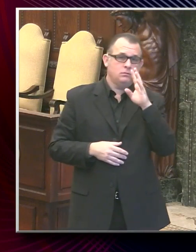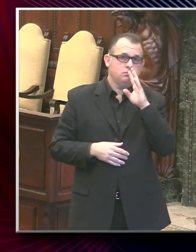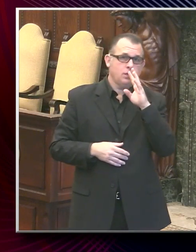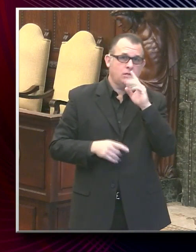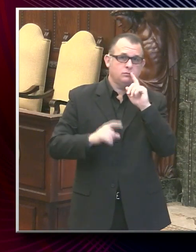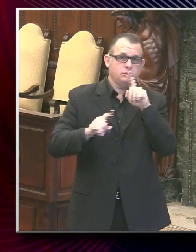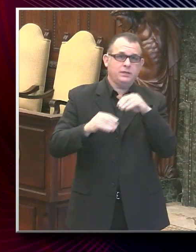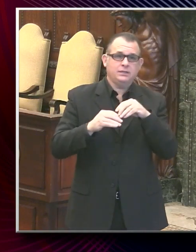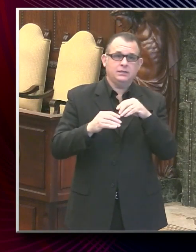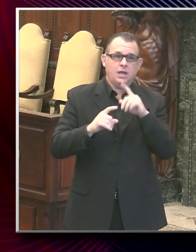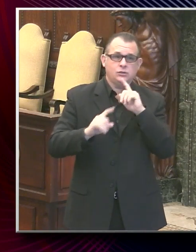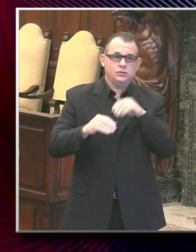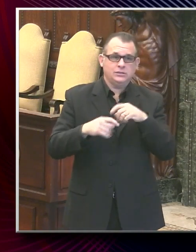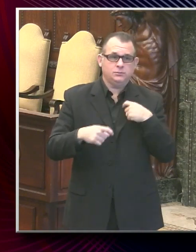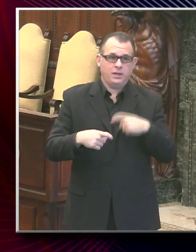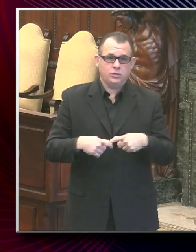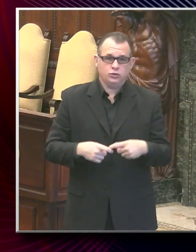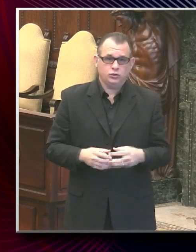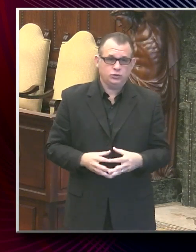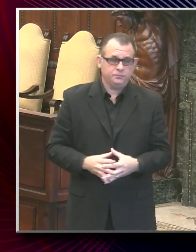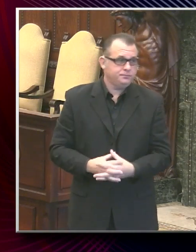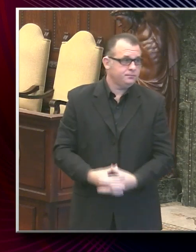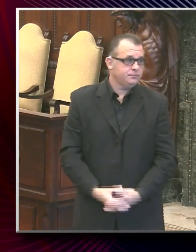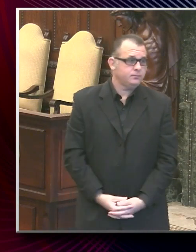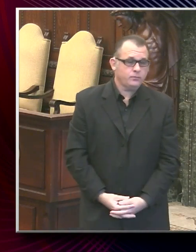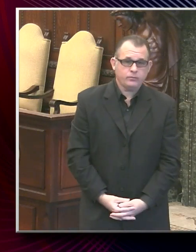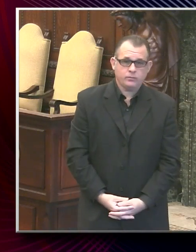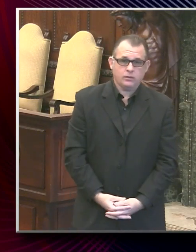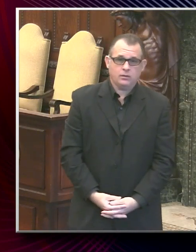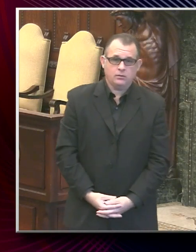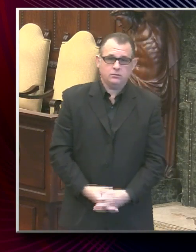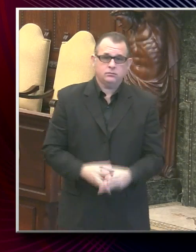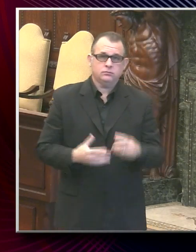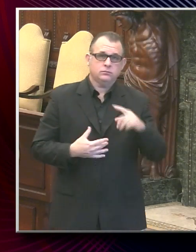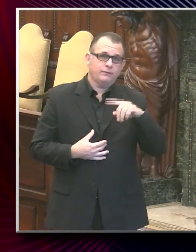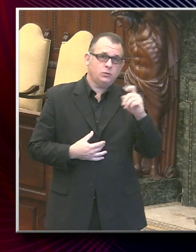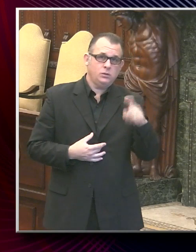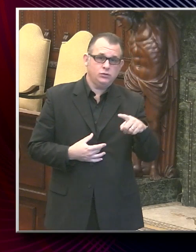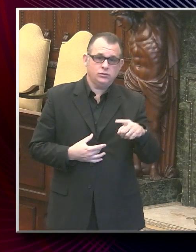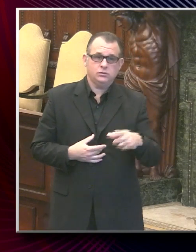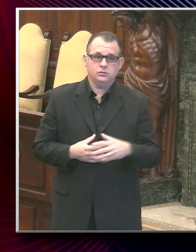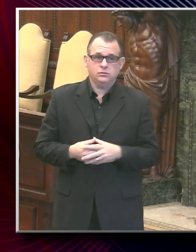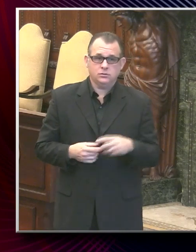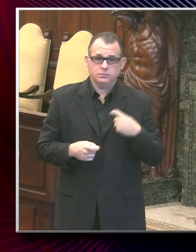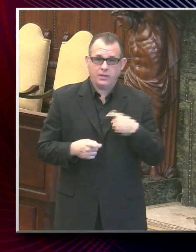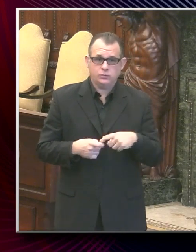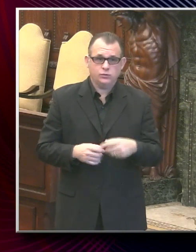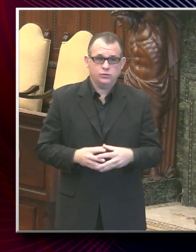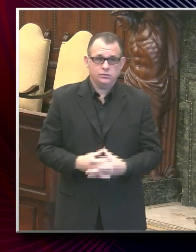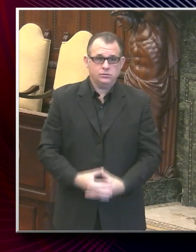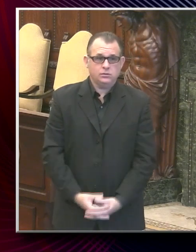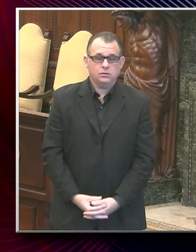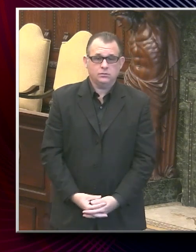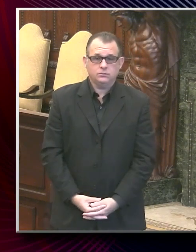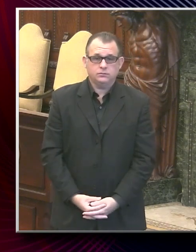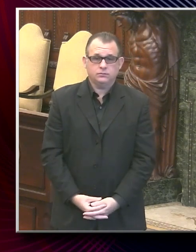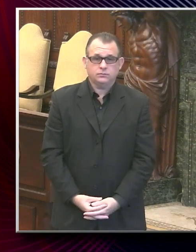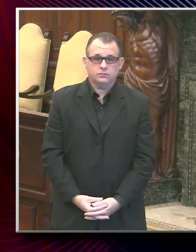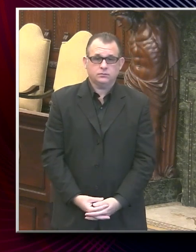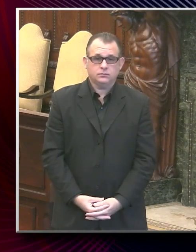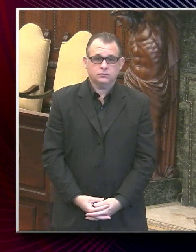Policía. Me imagino que esto también va pasado catalogado con la decisión que se tomó